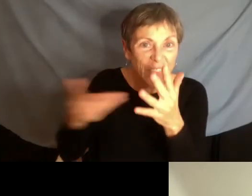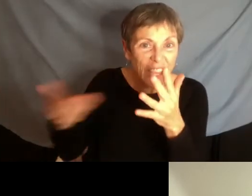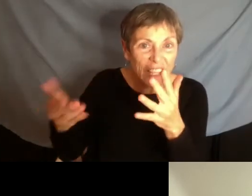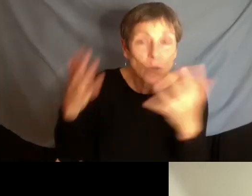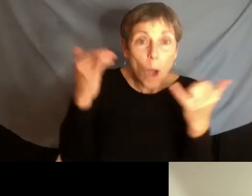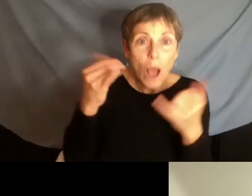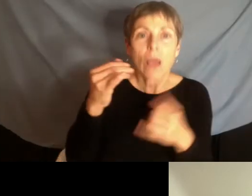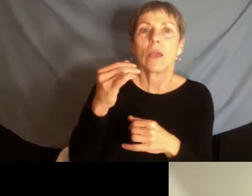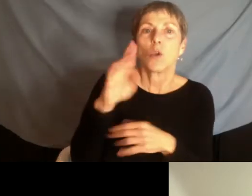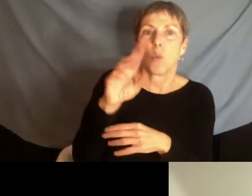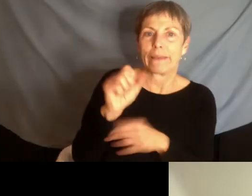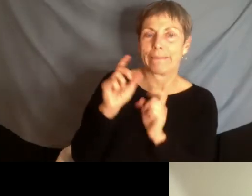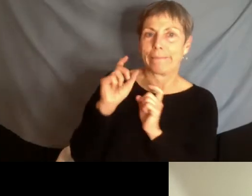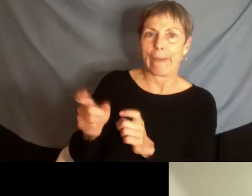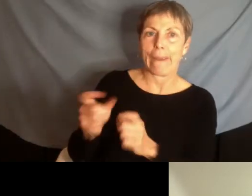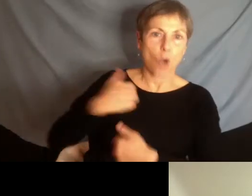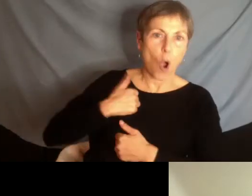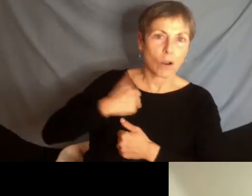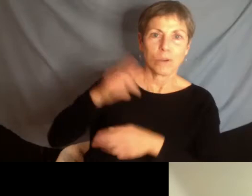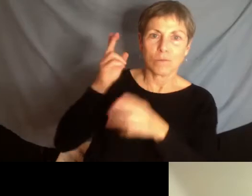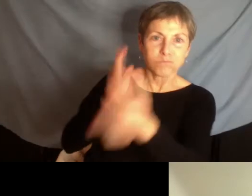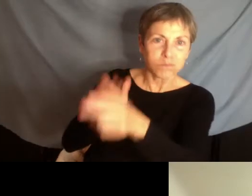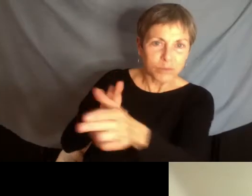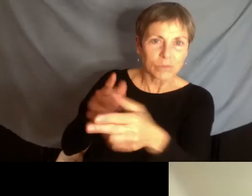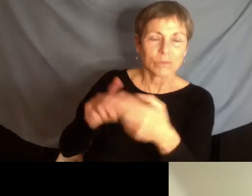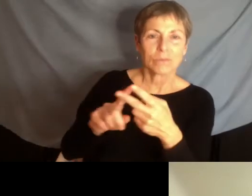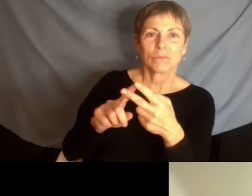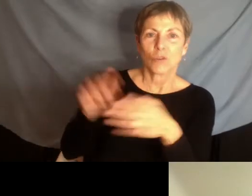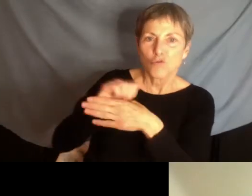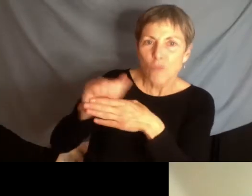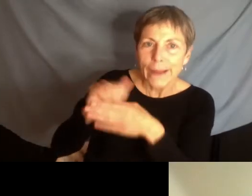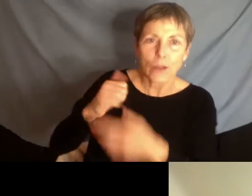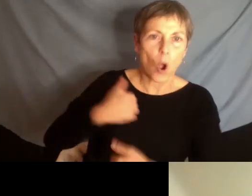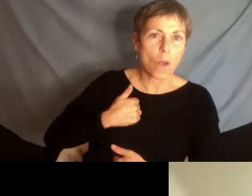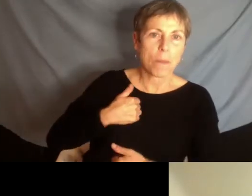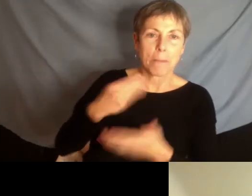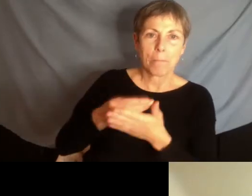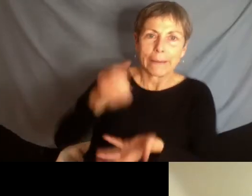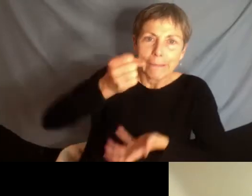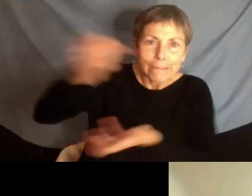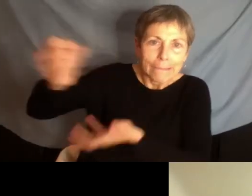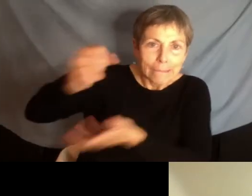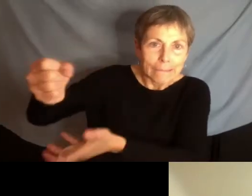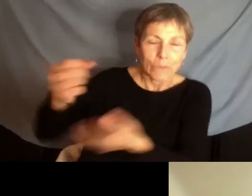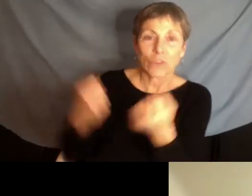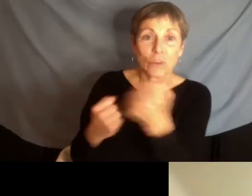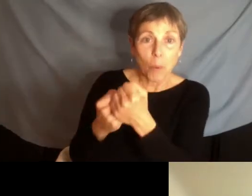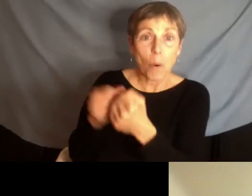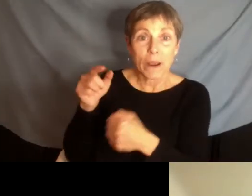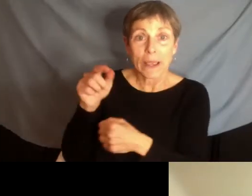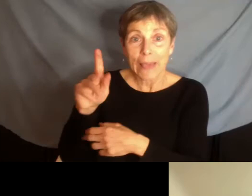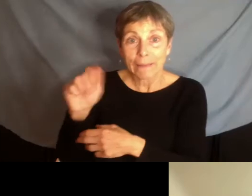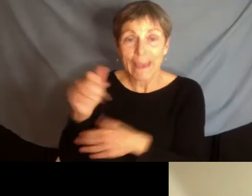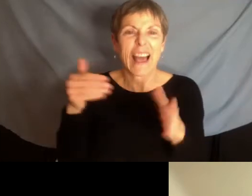esto significa que Estados Unidos estaba ayudando a una organización terrorista, porque Estados Unidos era el que estaba dando